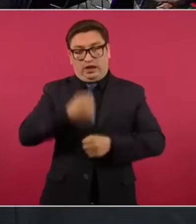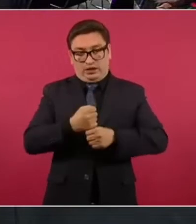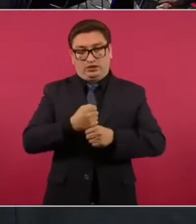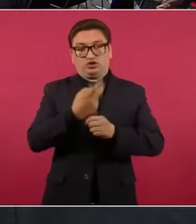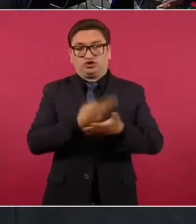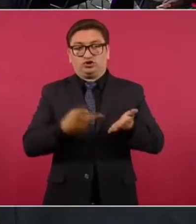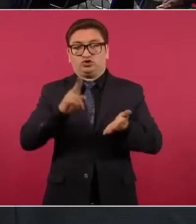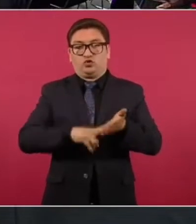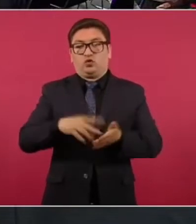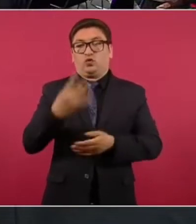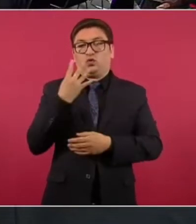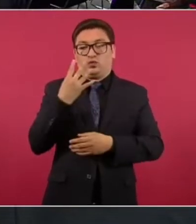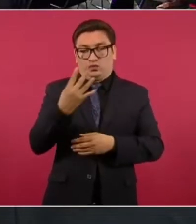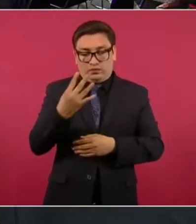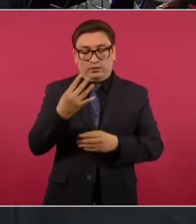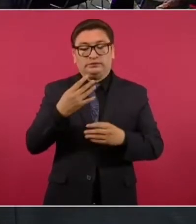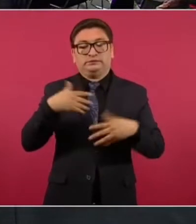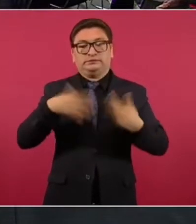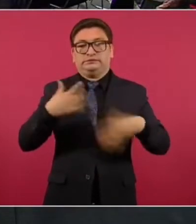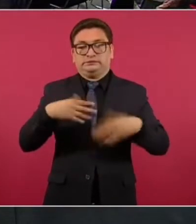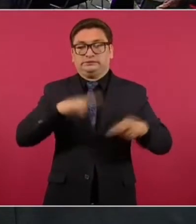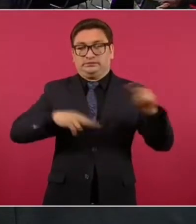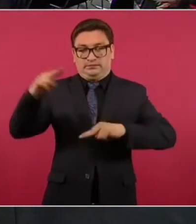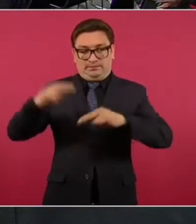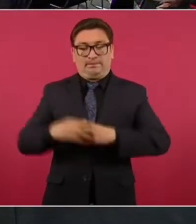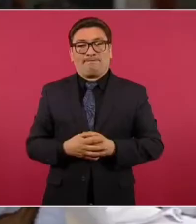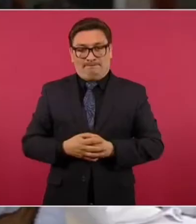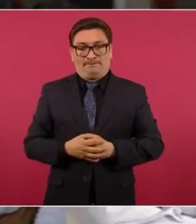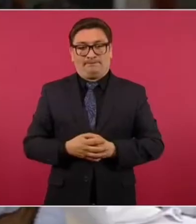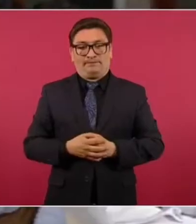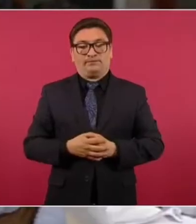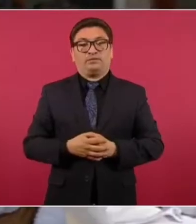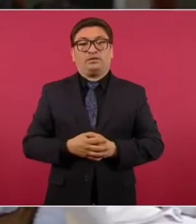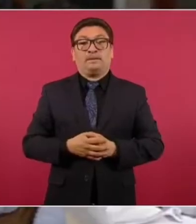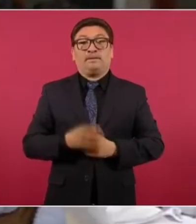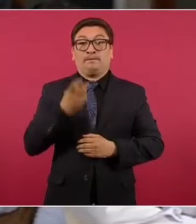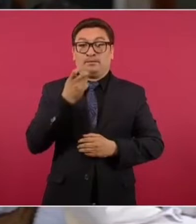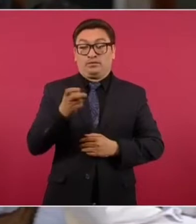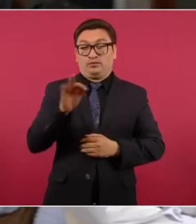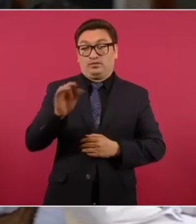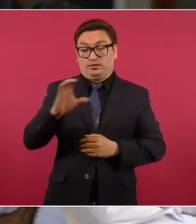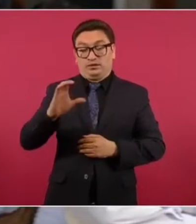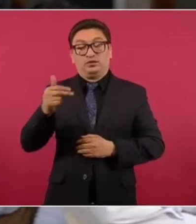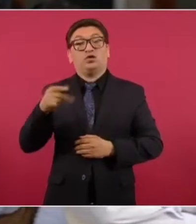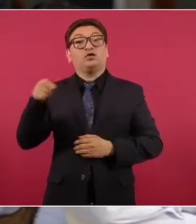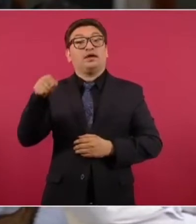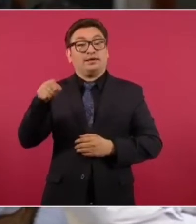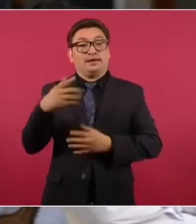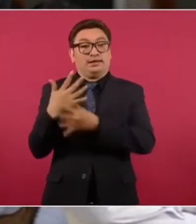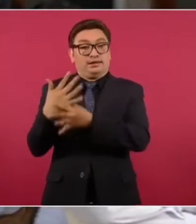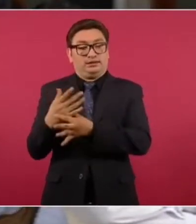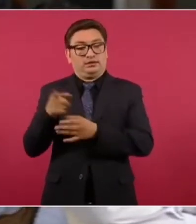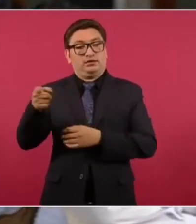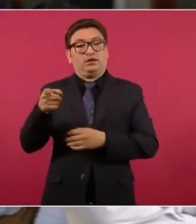duplicó a 4, la violencia que hubo en el sexenio previo. Llama la atención que Calderón en sus mensajes sobre este